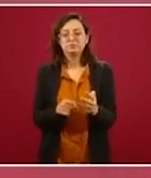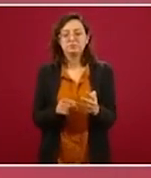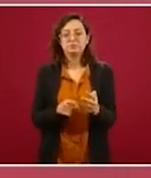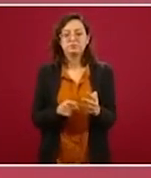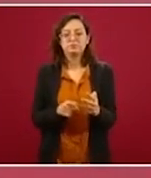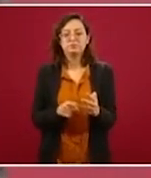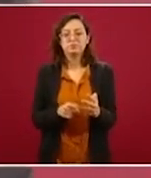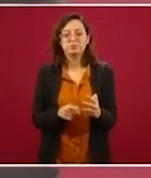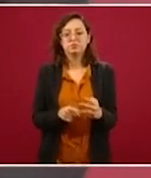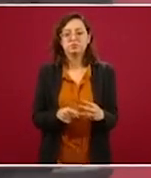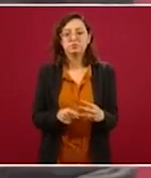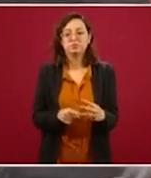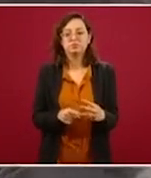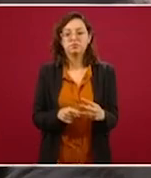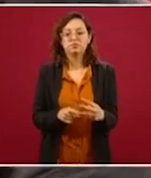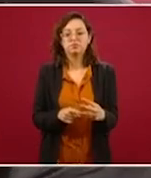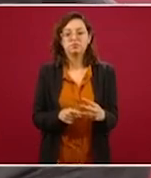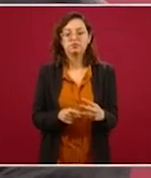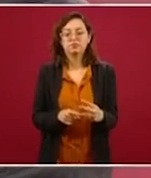es de que vamos a estar